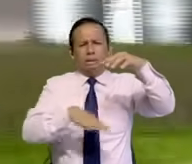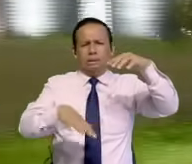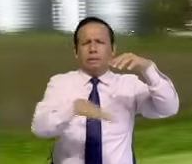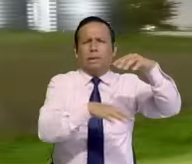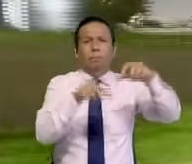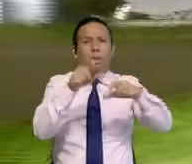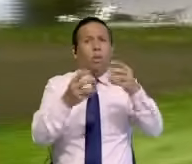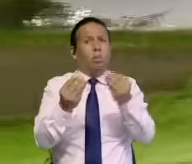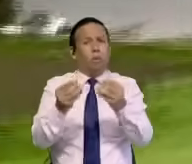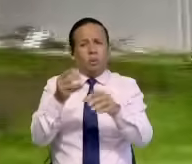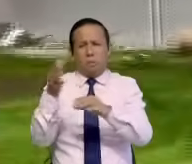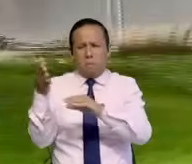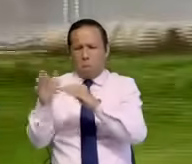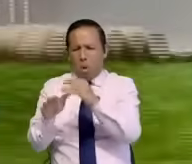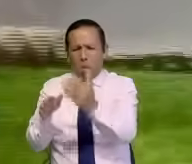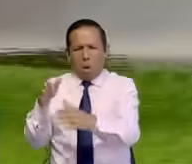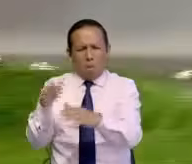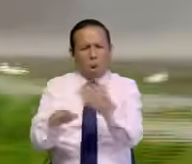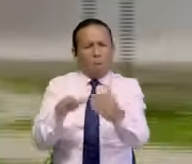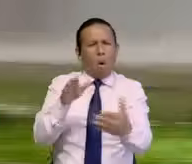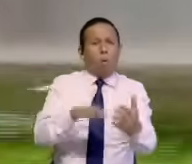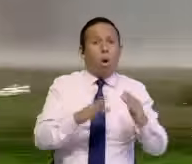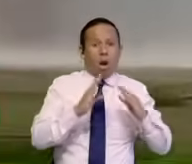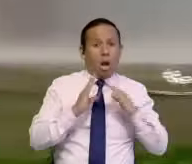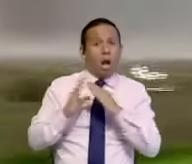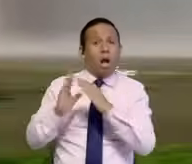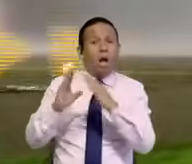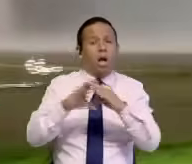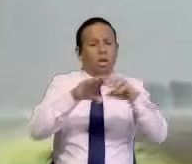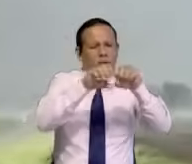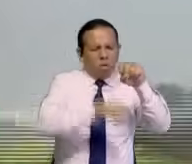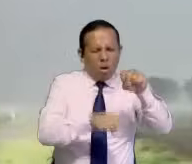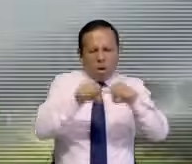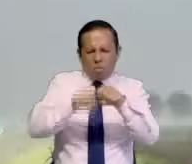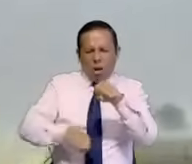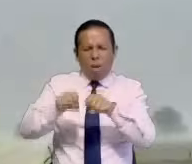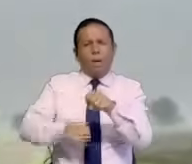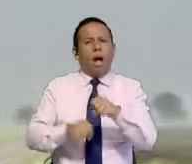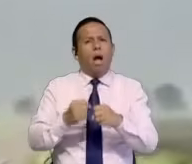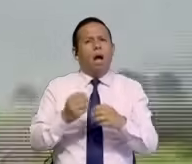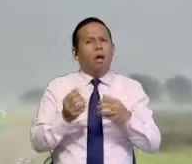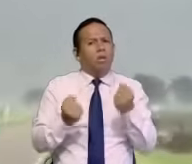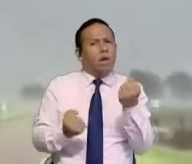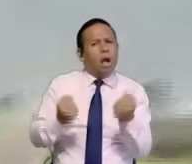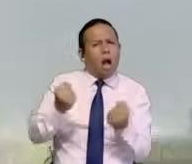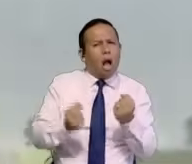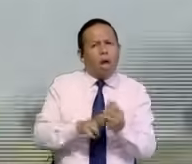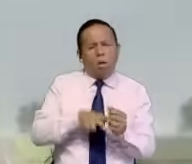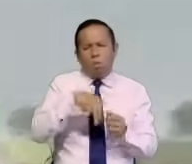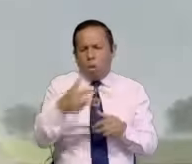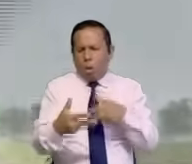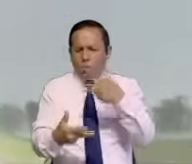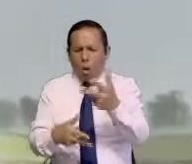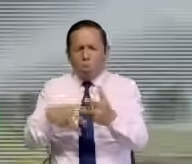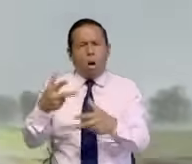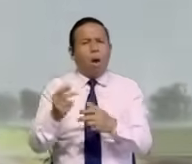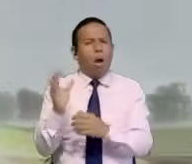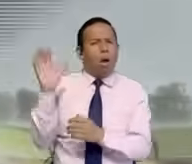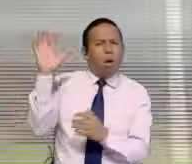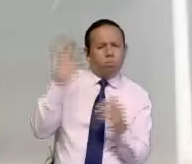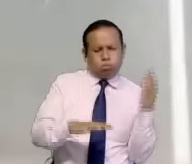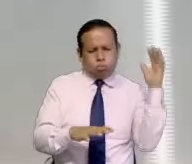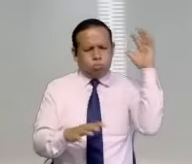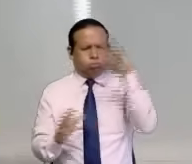personas. El tornado dejó un rastro de casas destruidas, vehículos aplastados y árboles caídos. Los fuertes vientos